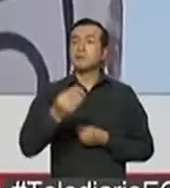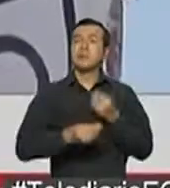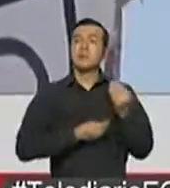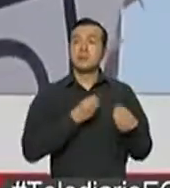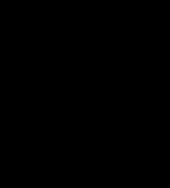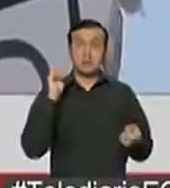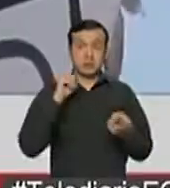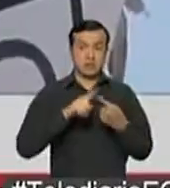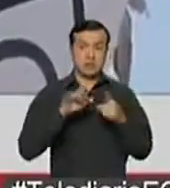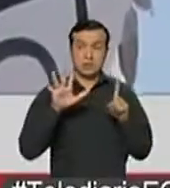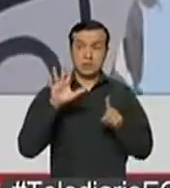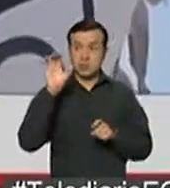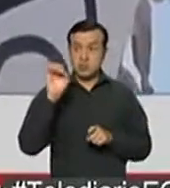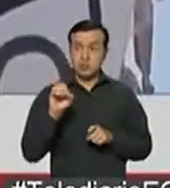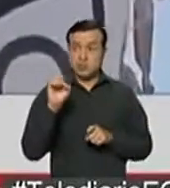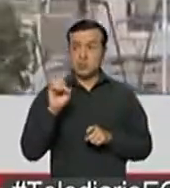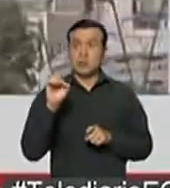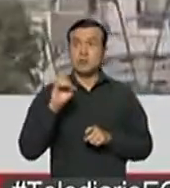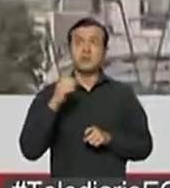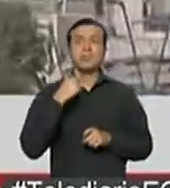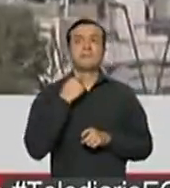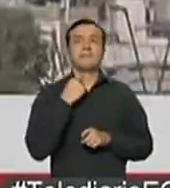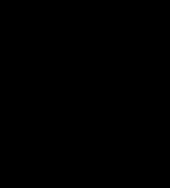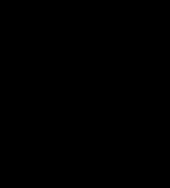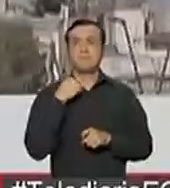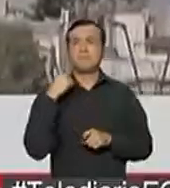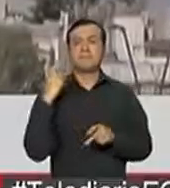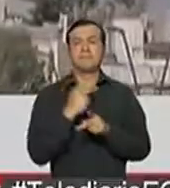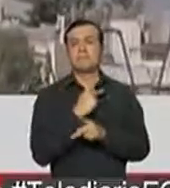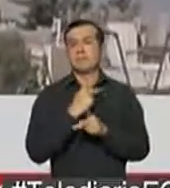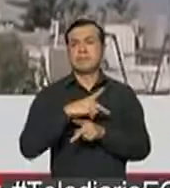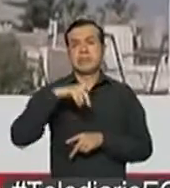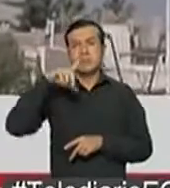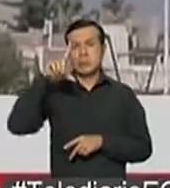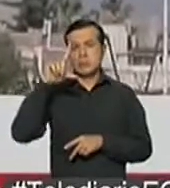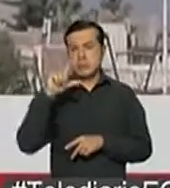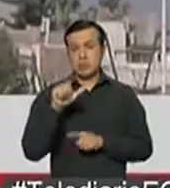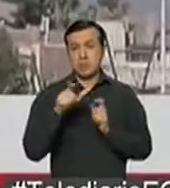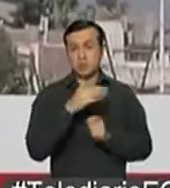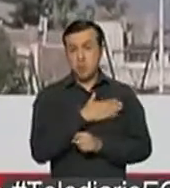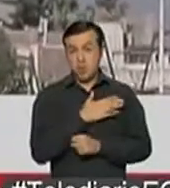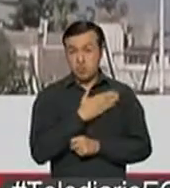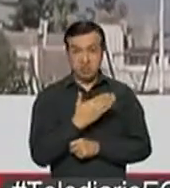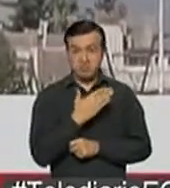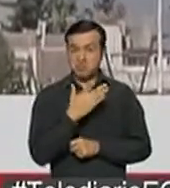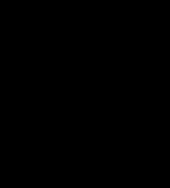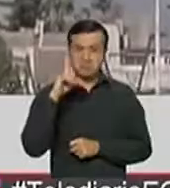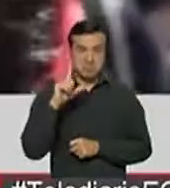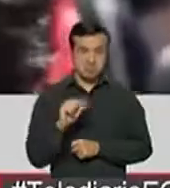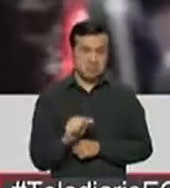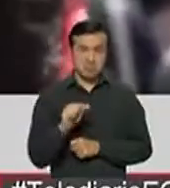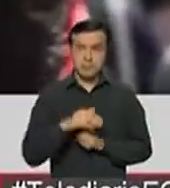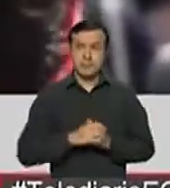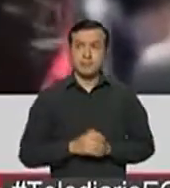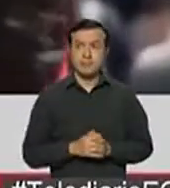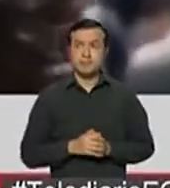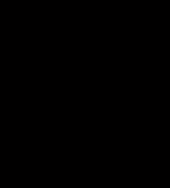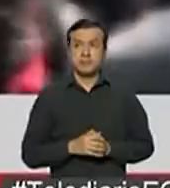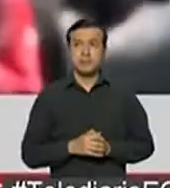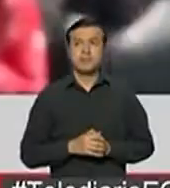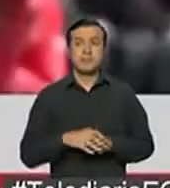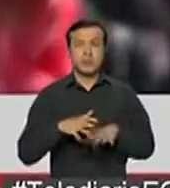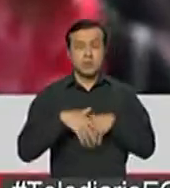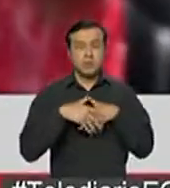el 6% de popularidad, la cifra más baja de la historia de los dirigentes de América Latina. Esta marcha de